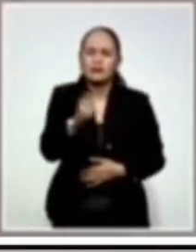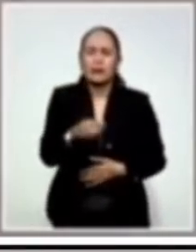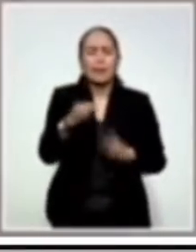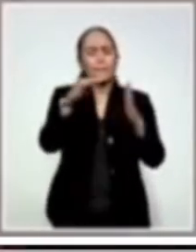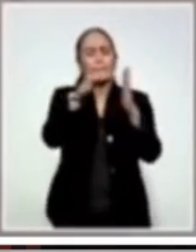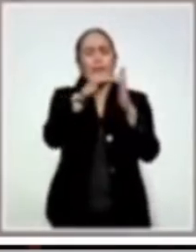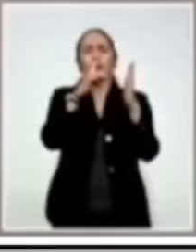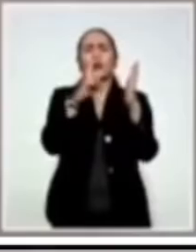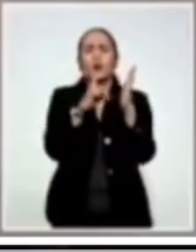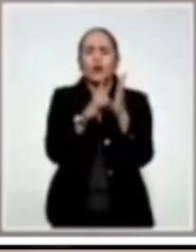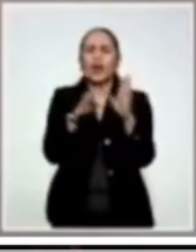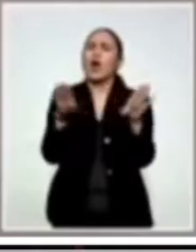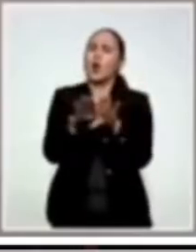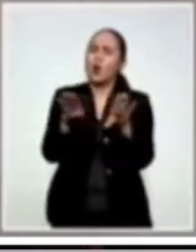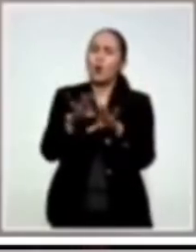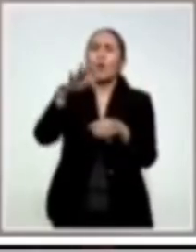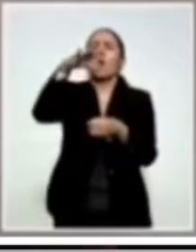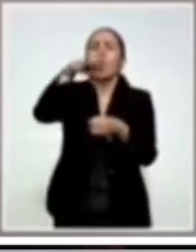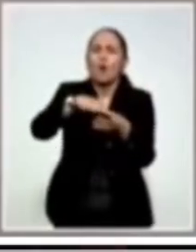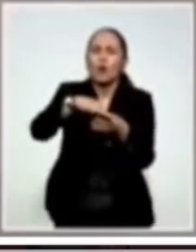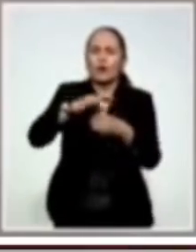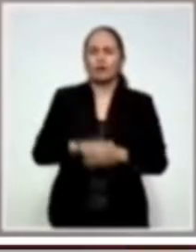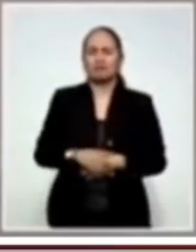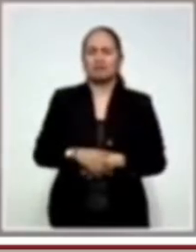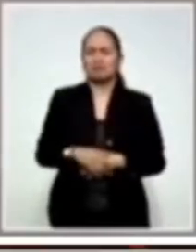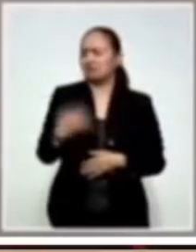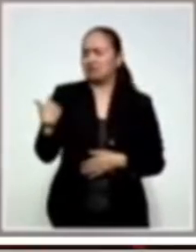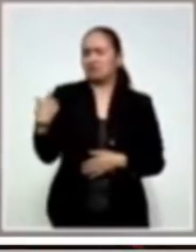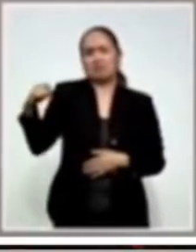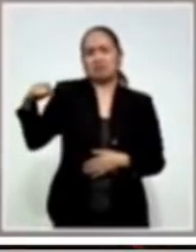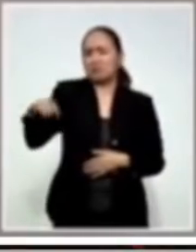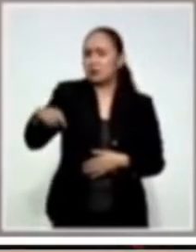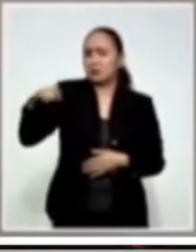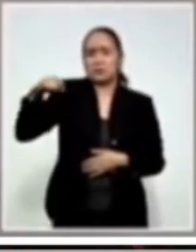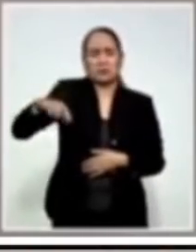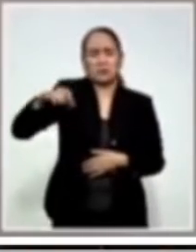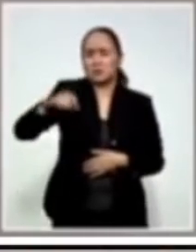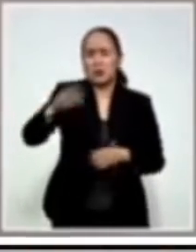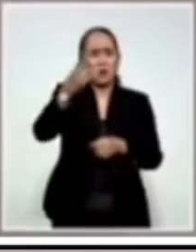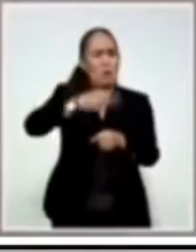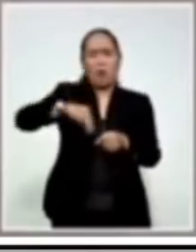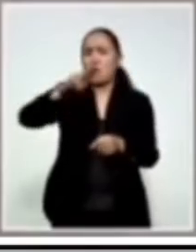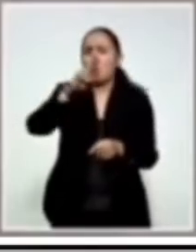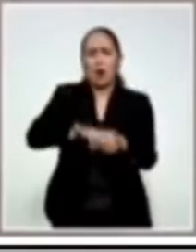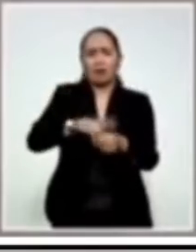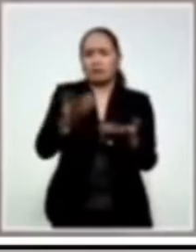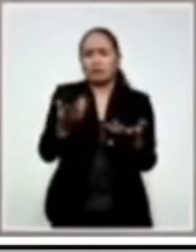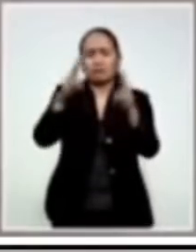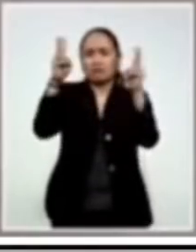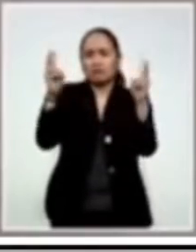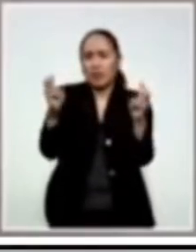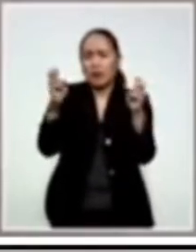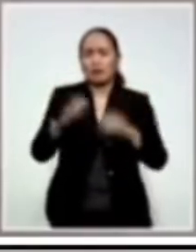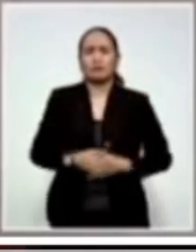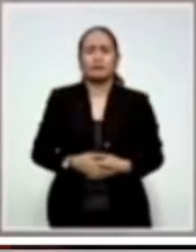de votación del asunto fue la normal que se lleva en todos los asuntos